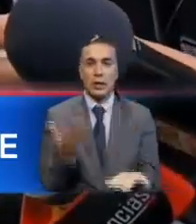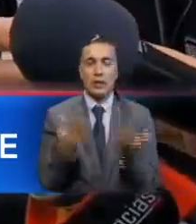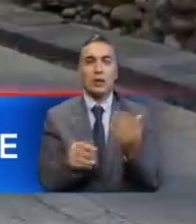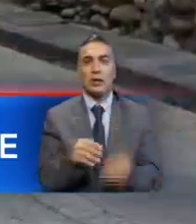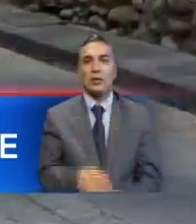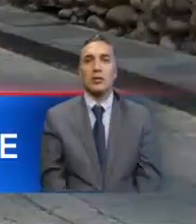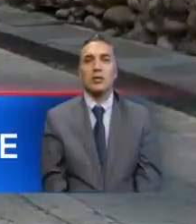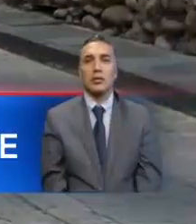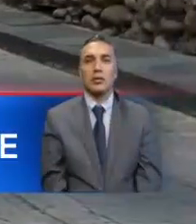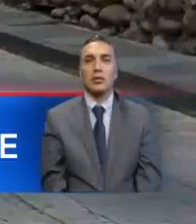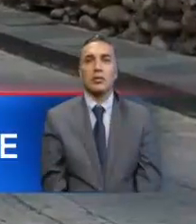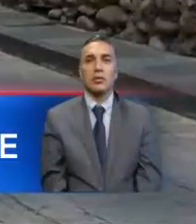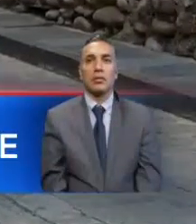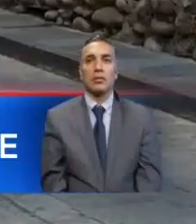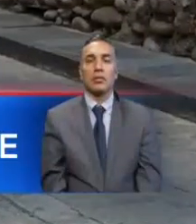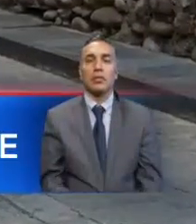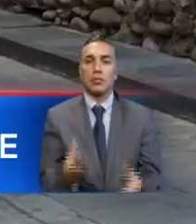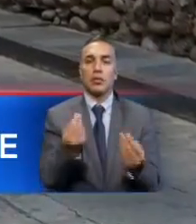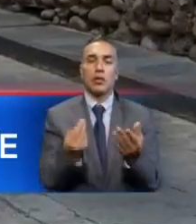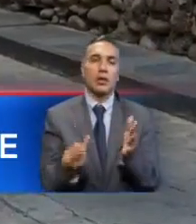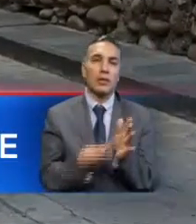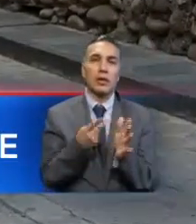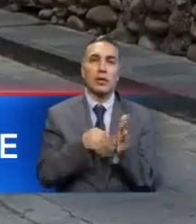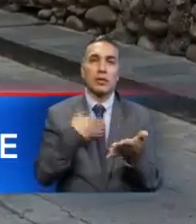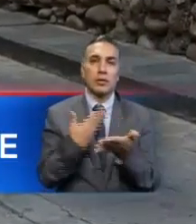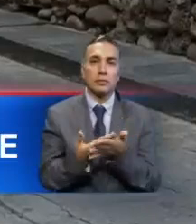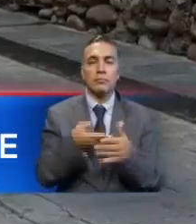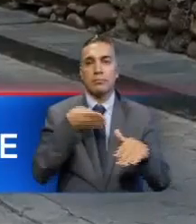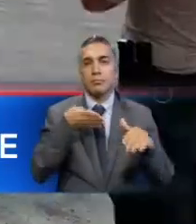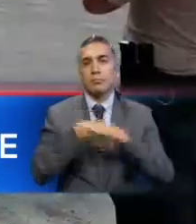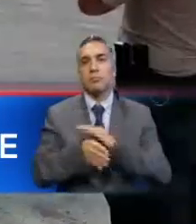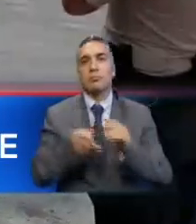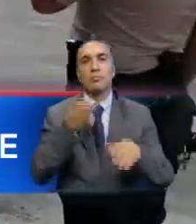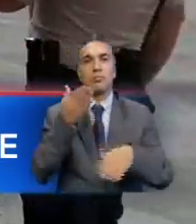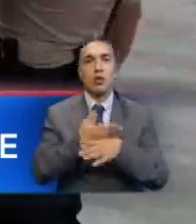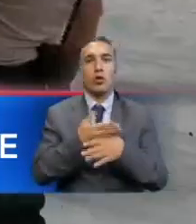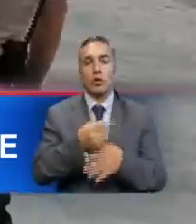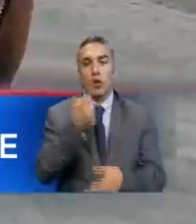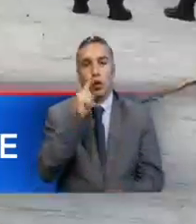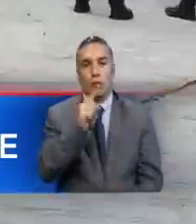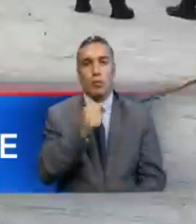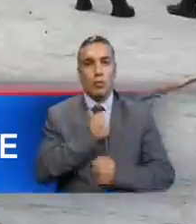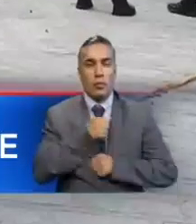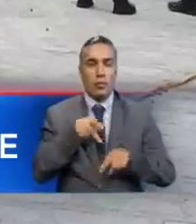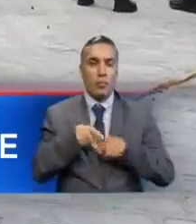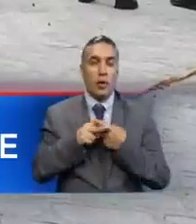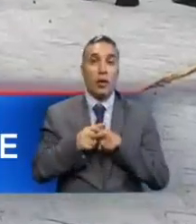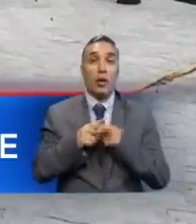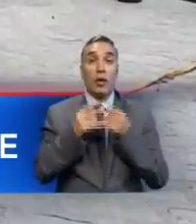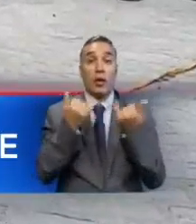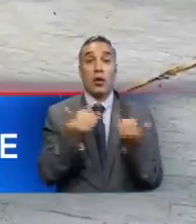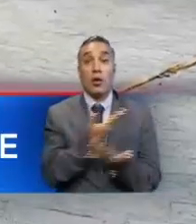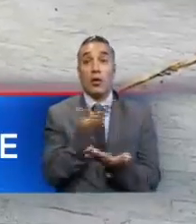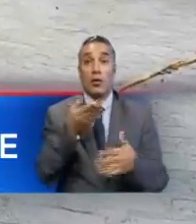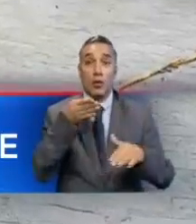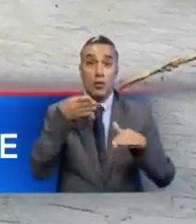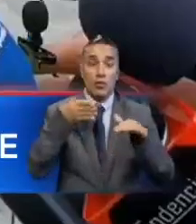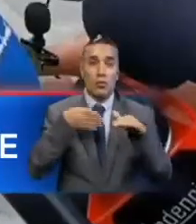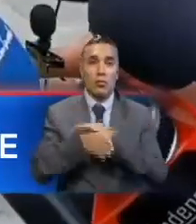del sector, ya por varias ocasiones ha sabido venir acá a intimidarle al propietario de esta mecánica. El día de hoy ha